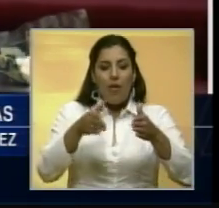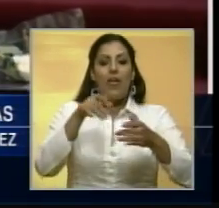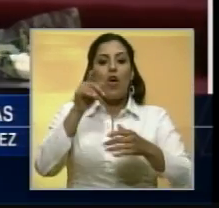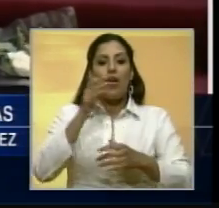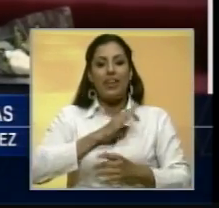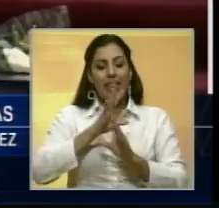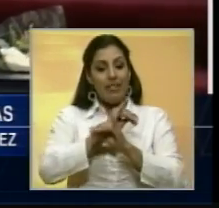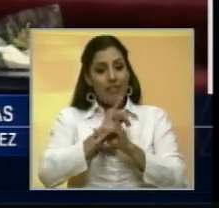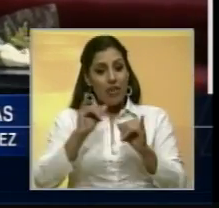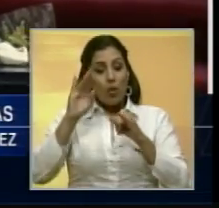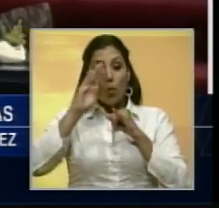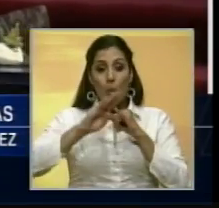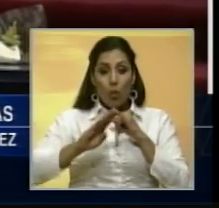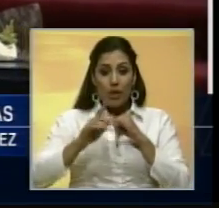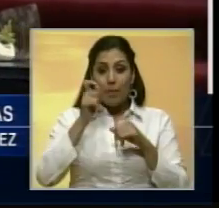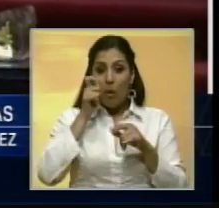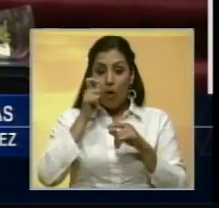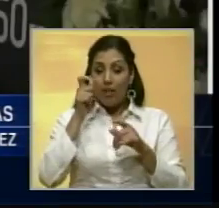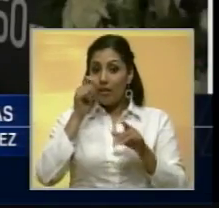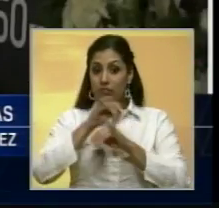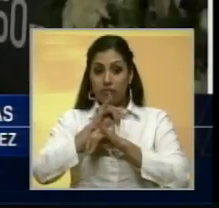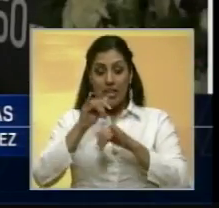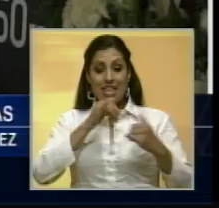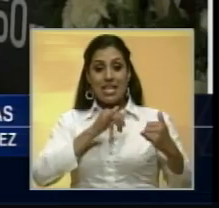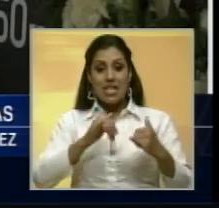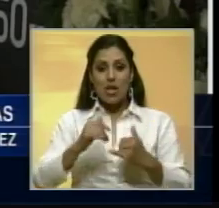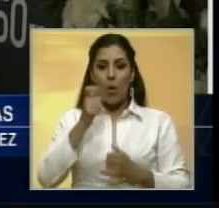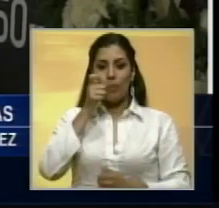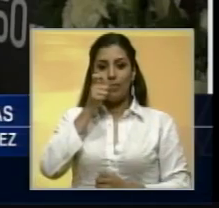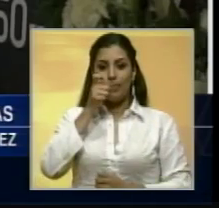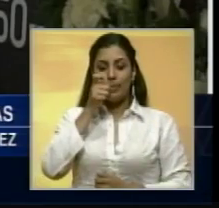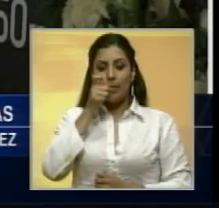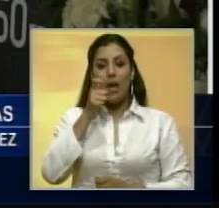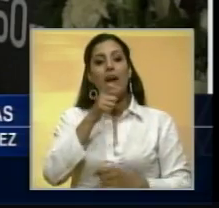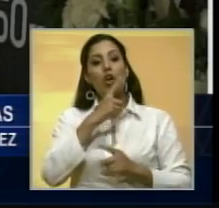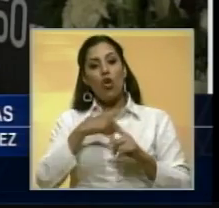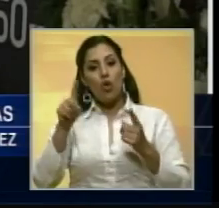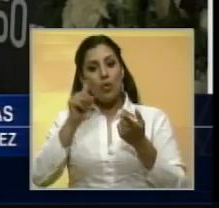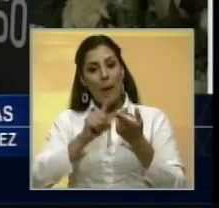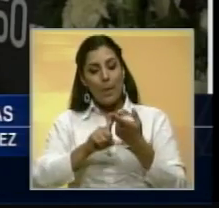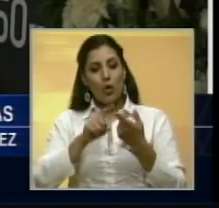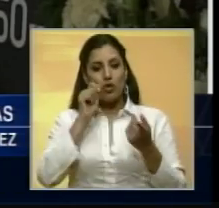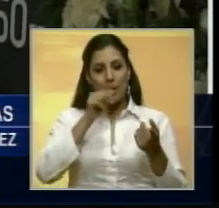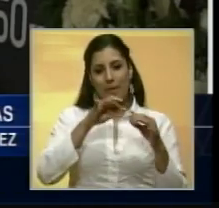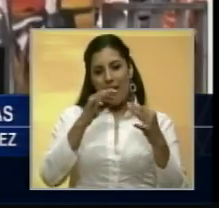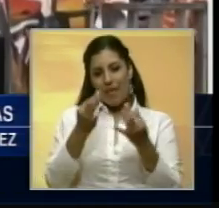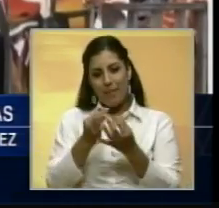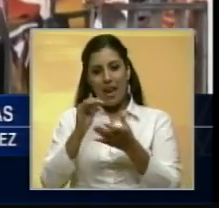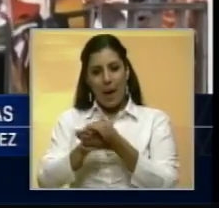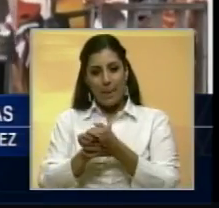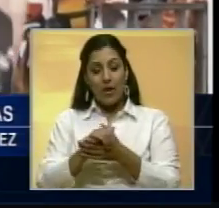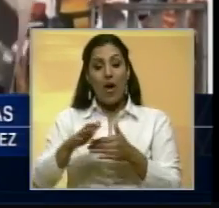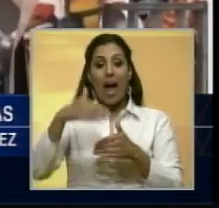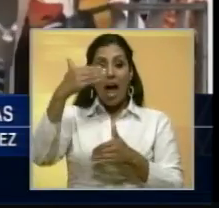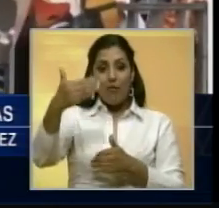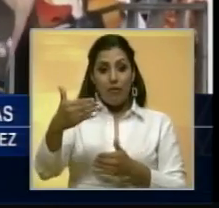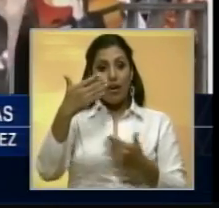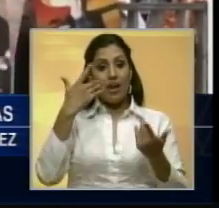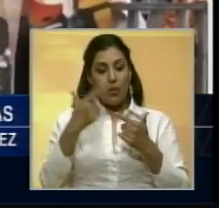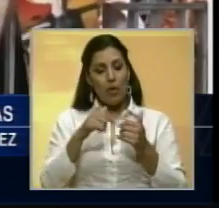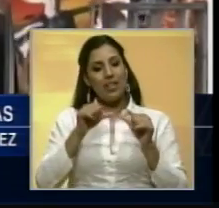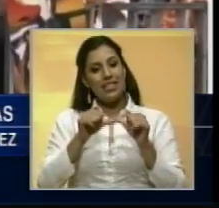cuando concluyó la última de las guardias, encabezada por su hijo Iván Gabriel Aguilera, su esposa, familiares y amigos. A las afueras, la